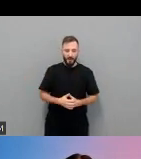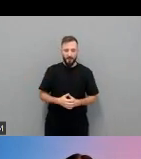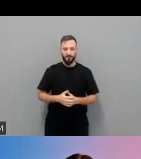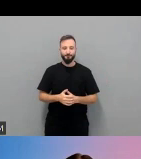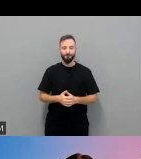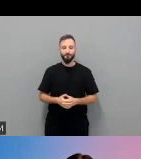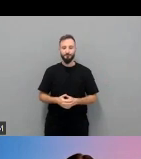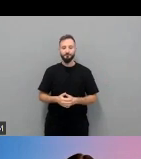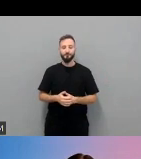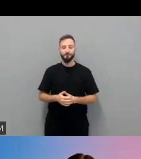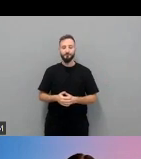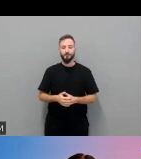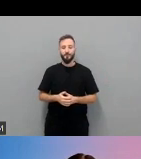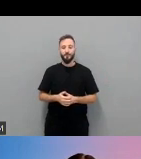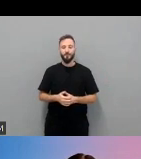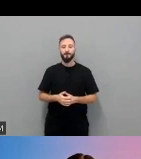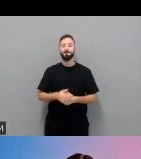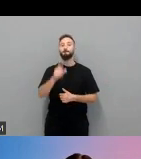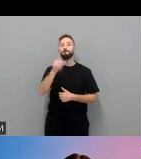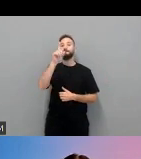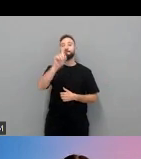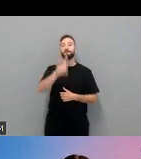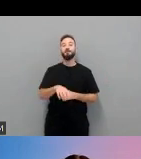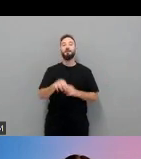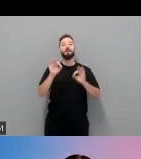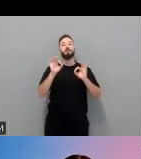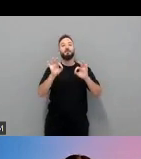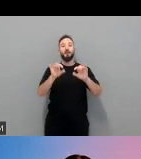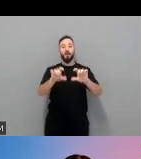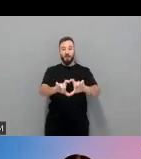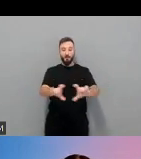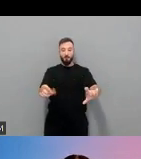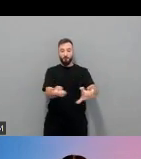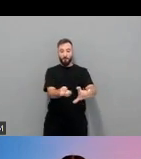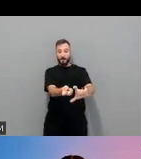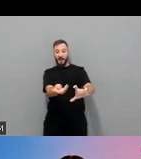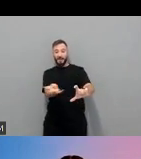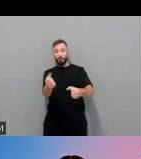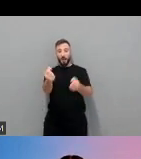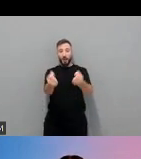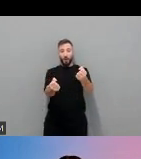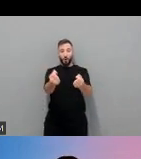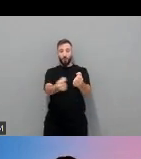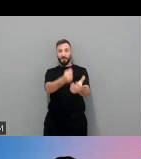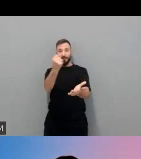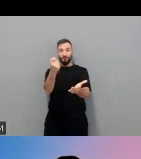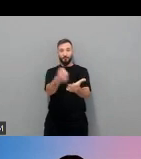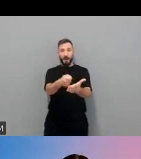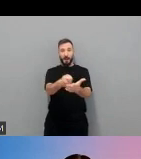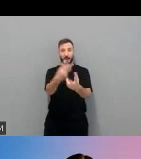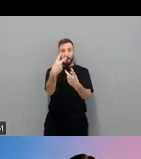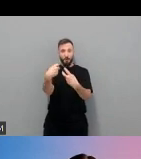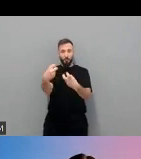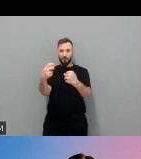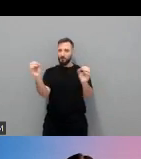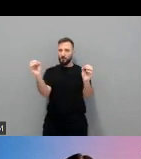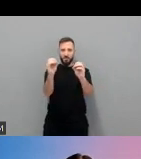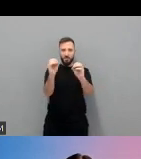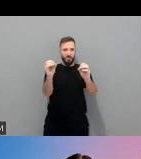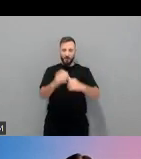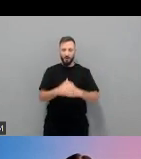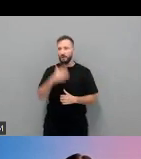nuestros ayuntamientos, ¿vale? Por los coches. Exención de impuestos de matriculación de vehículos. Bueno, pues en el momento de la compra